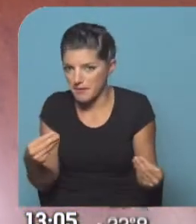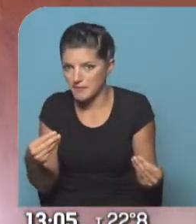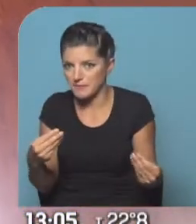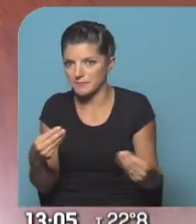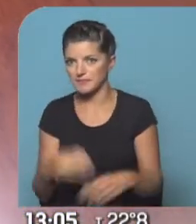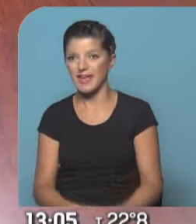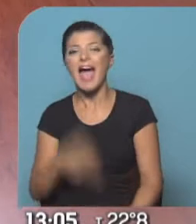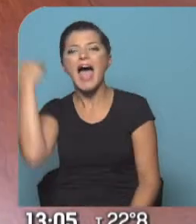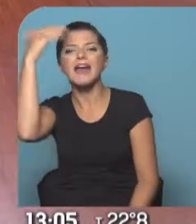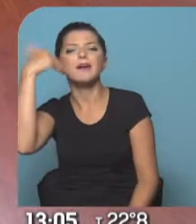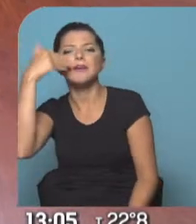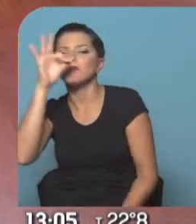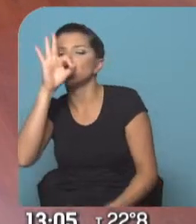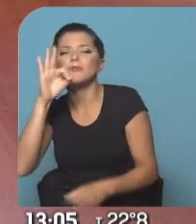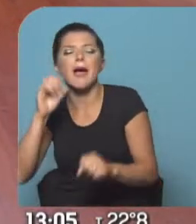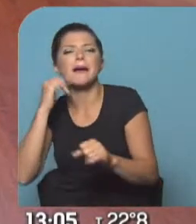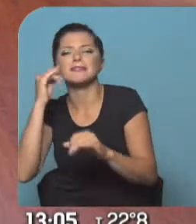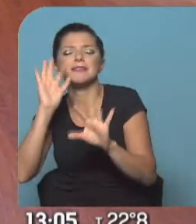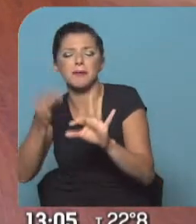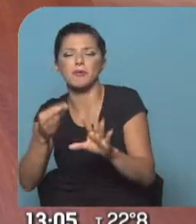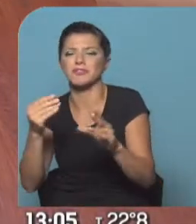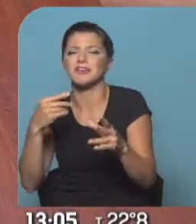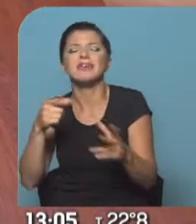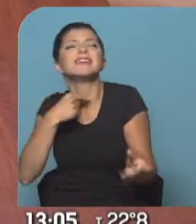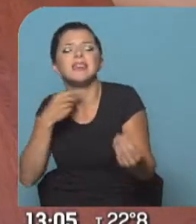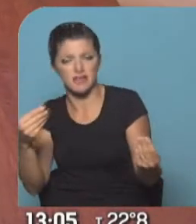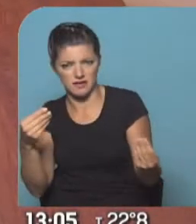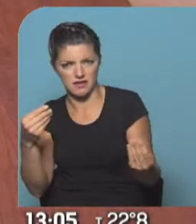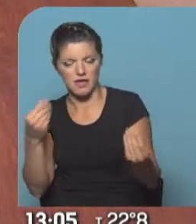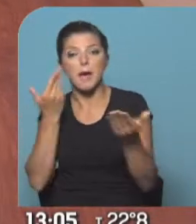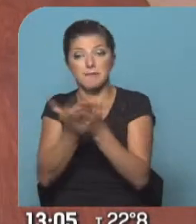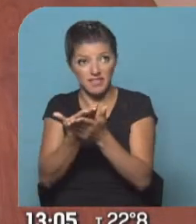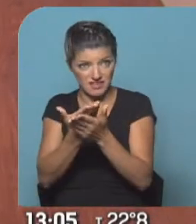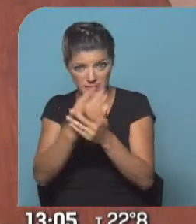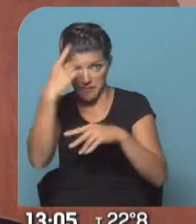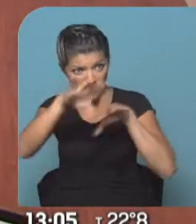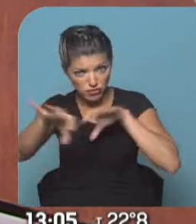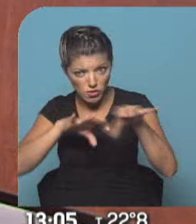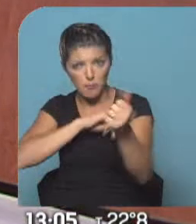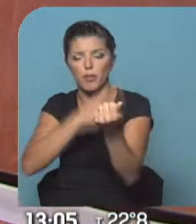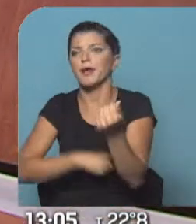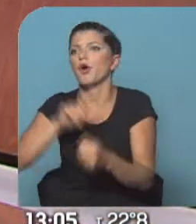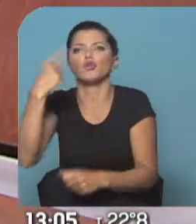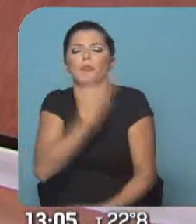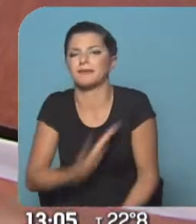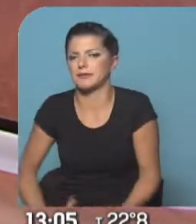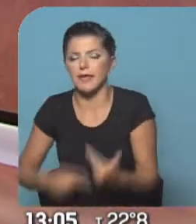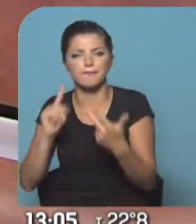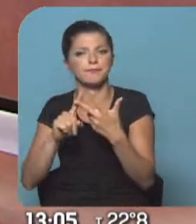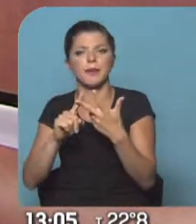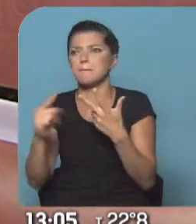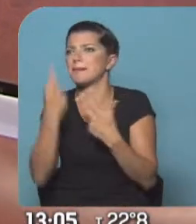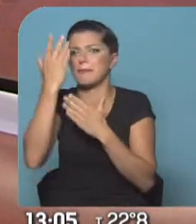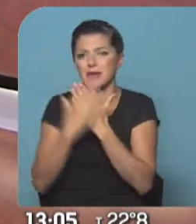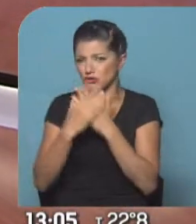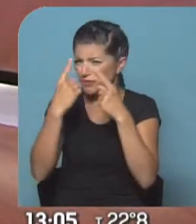Arabia Saudita no deja nada claro lo que quiere. ¿Qué pide? Pide que haya otra distribución de poder, que haya otro presidente, que haya otro primer